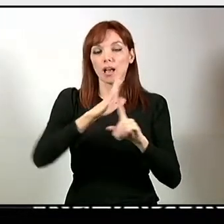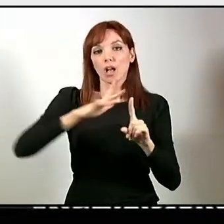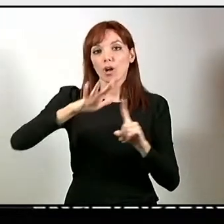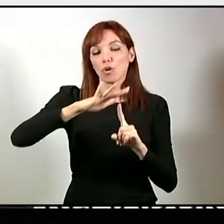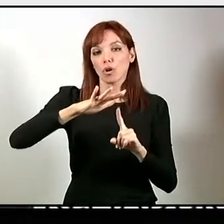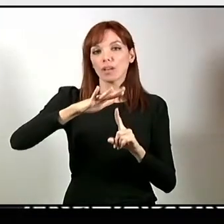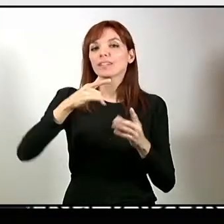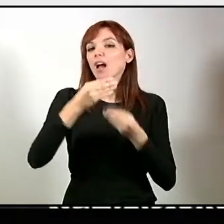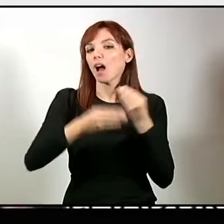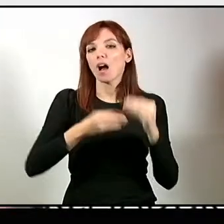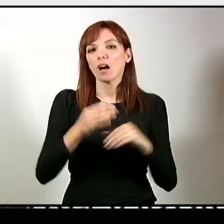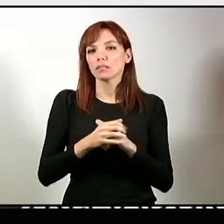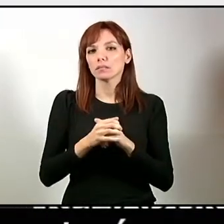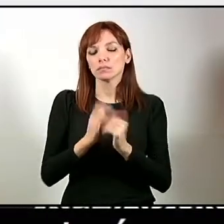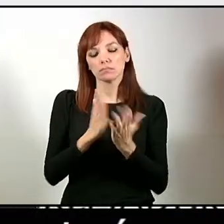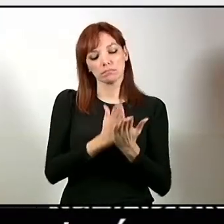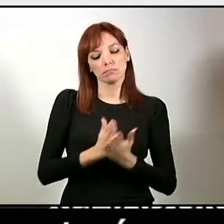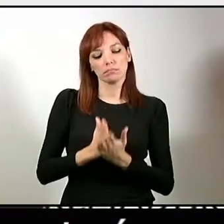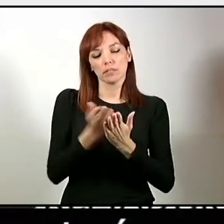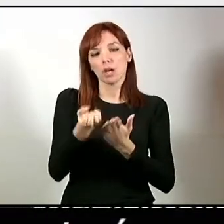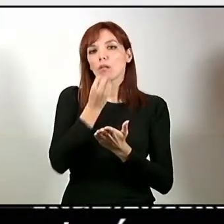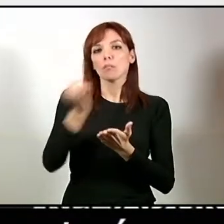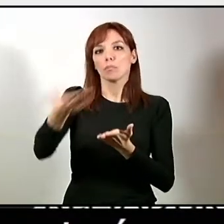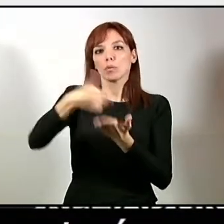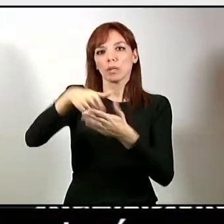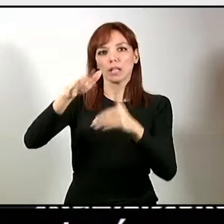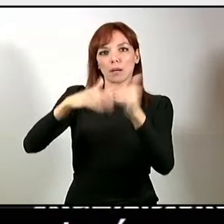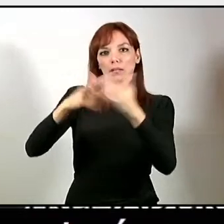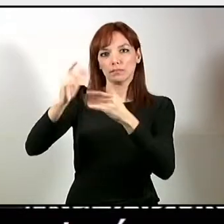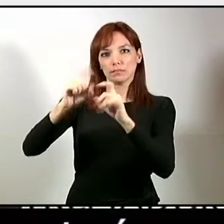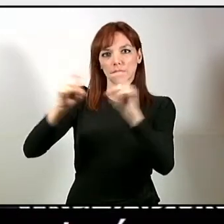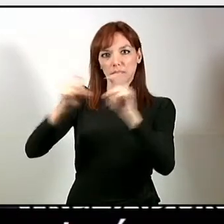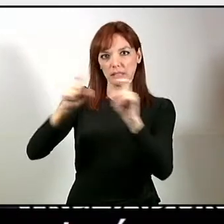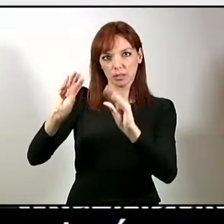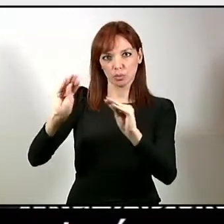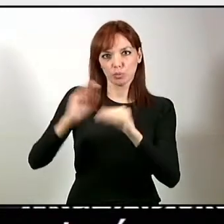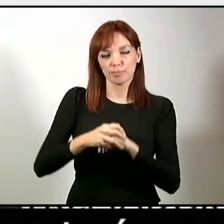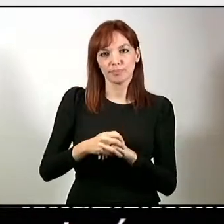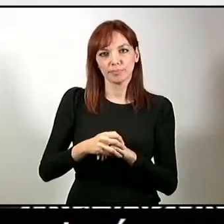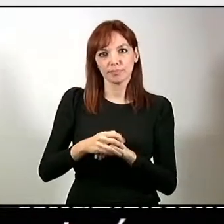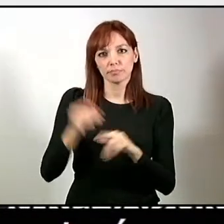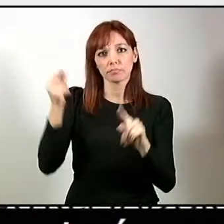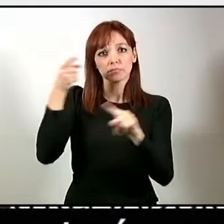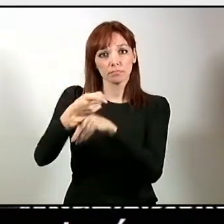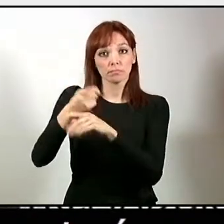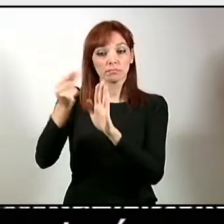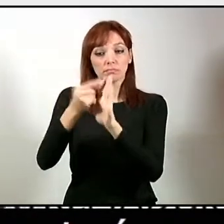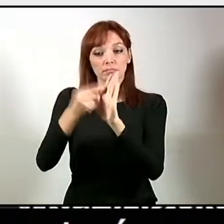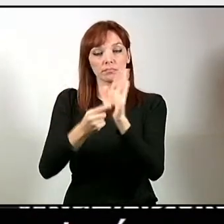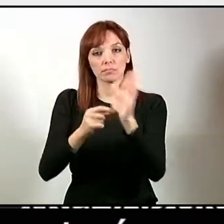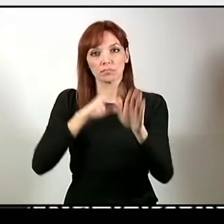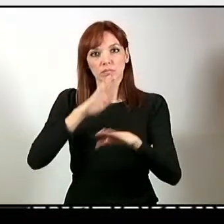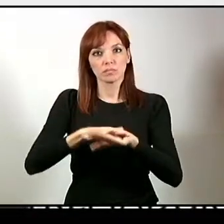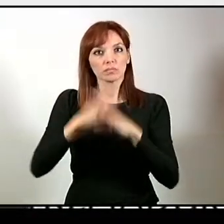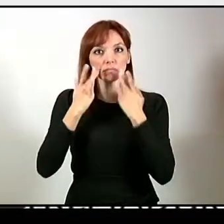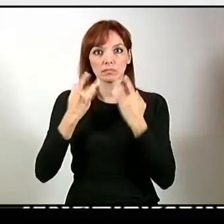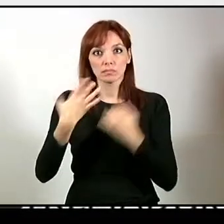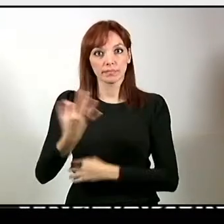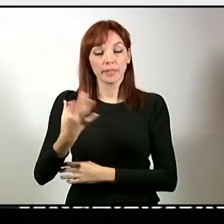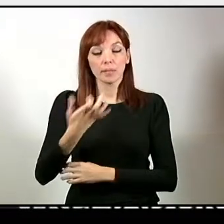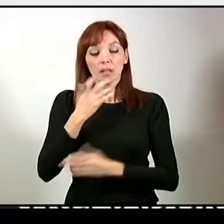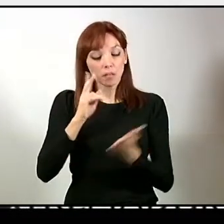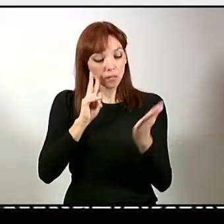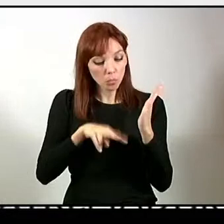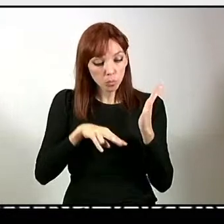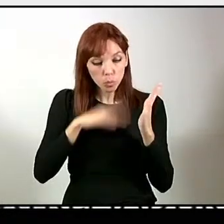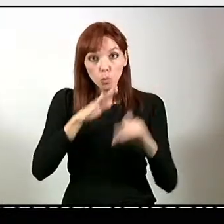Ecológica es estudiar la propuesta que hace esa empresa. Tiene que cumplir una serie de requisitos para que se le dé esa